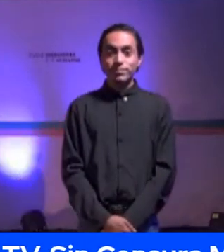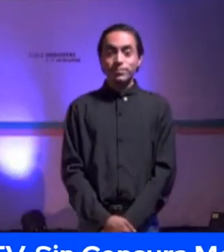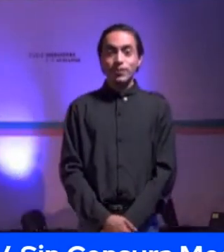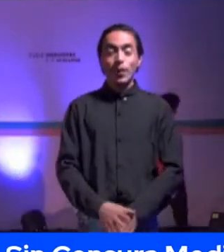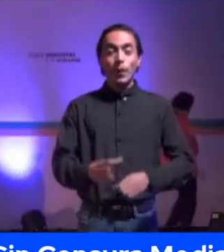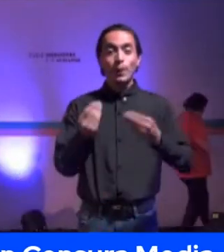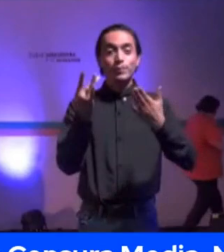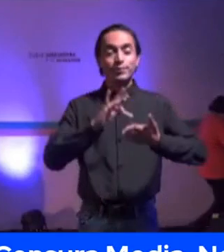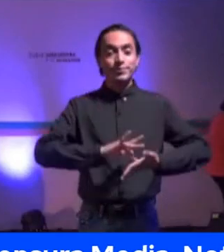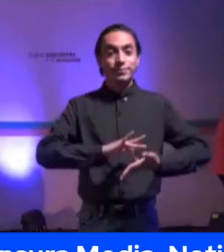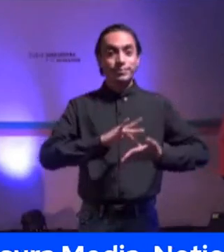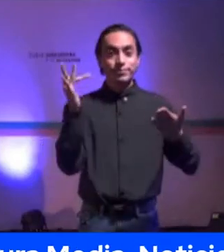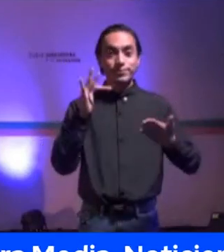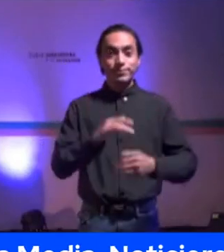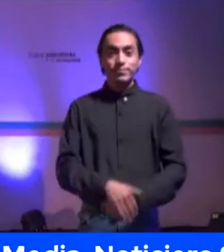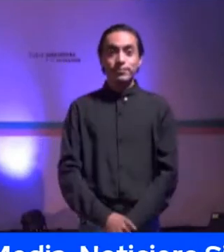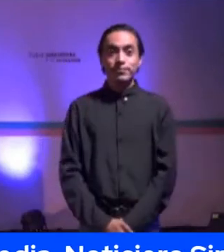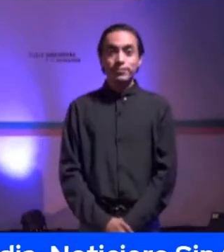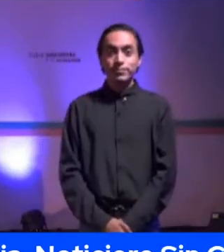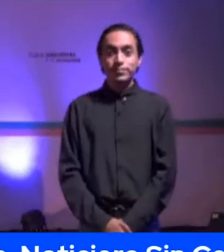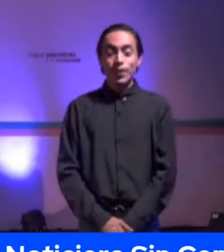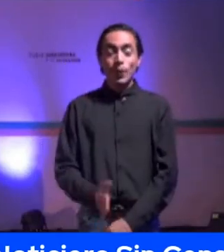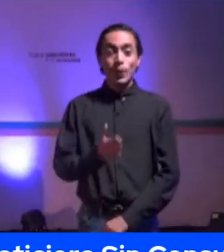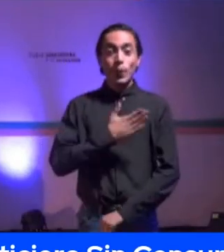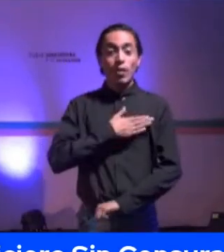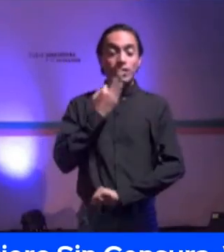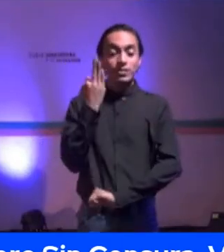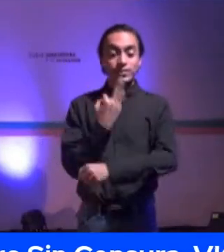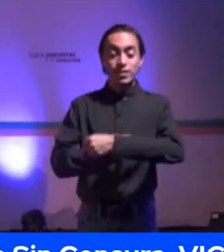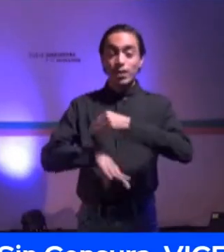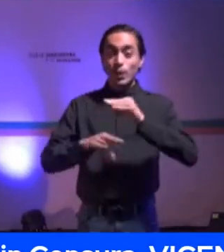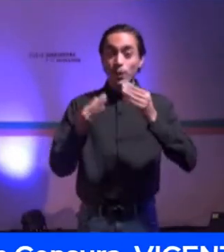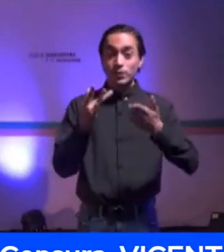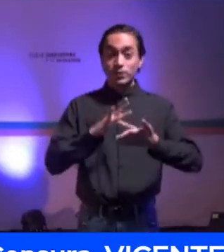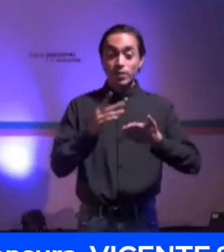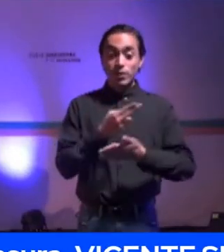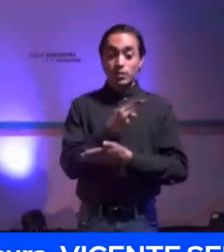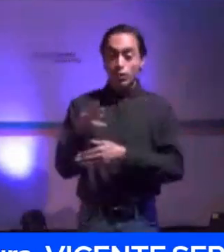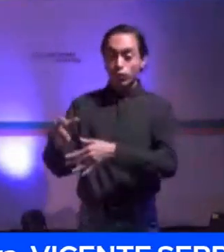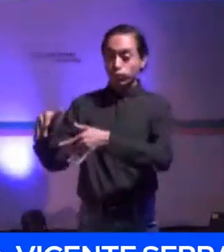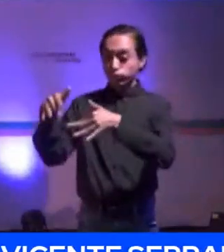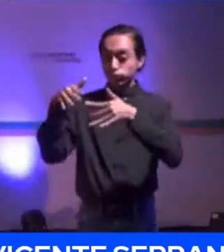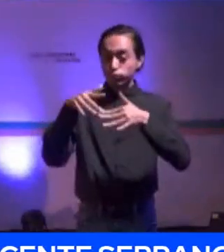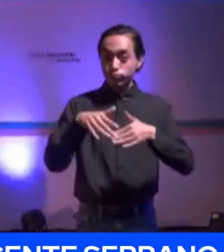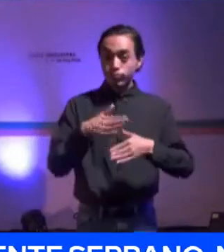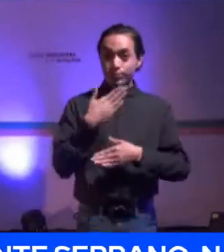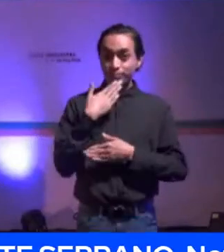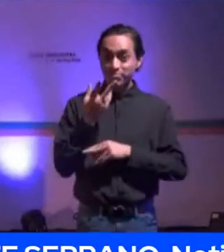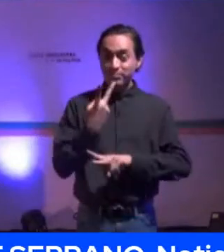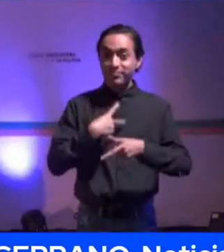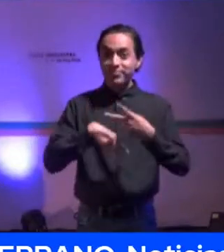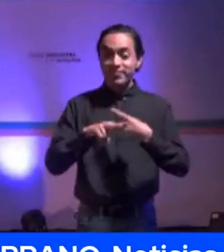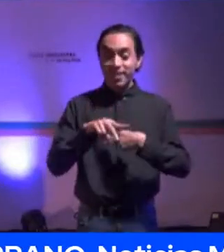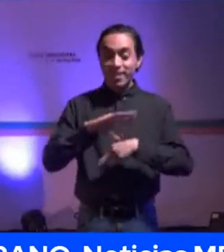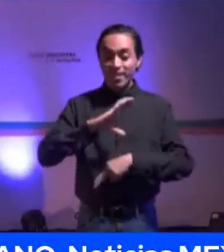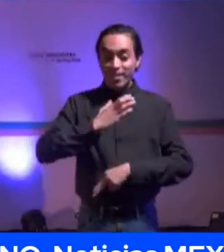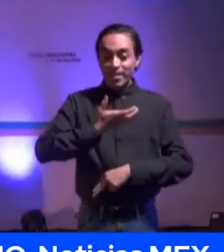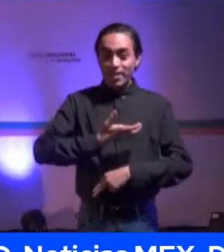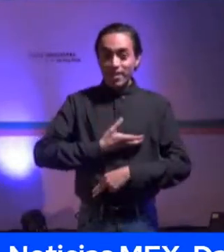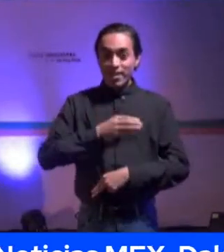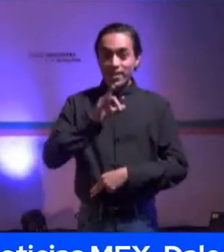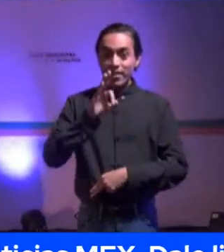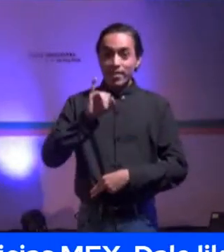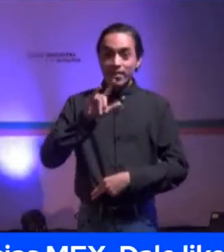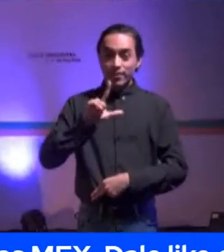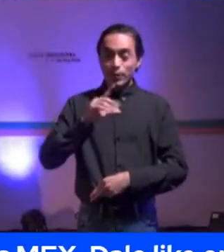Muchas gracias. Muy buenas tardes, muchas gracias por venir aquí al Zócalo Capitalino de la Ciudad de México en la Feria Internacional